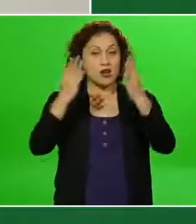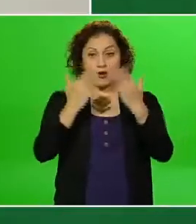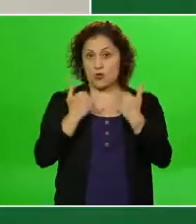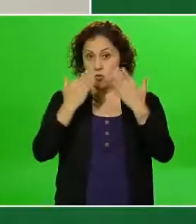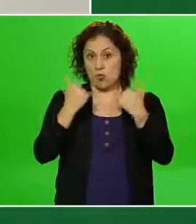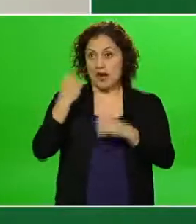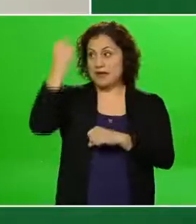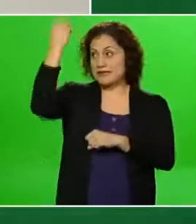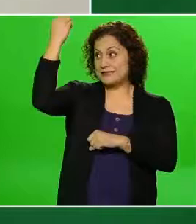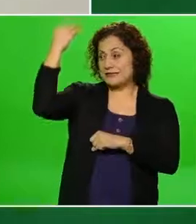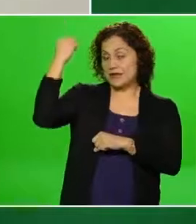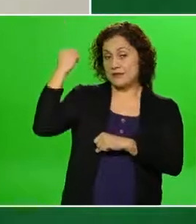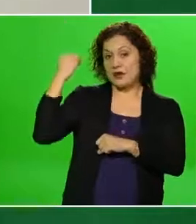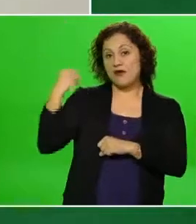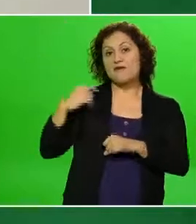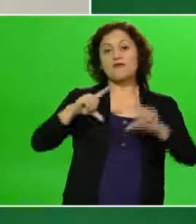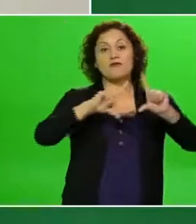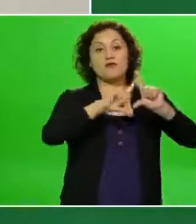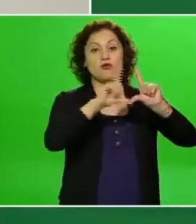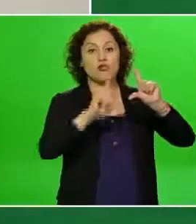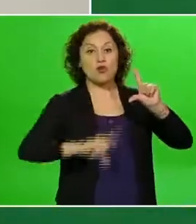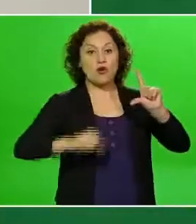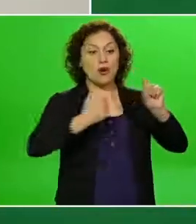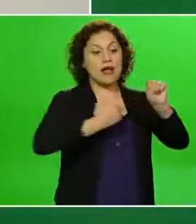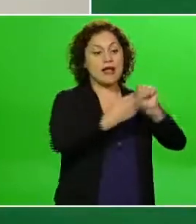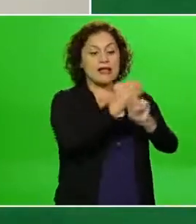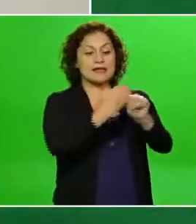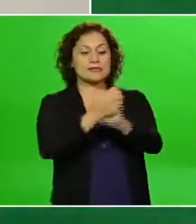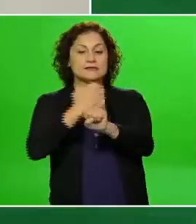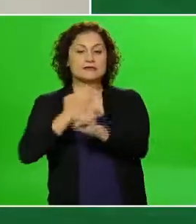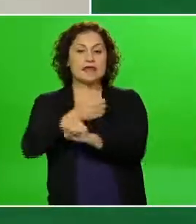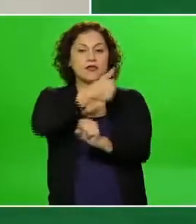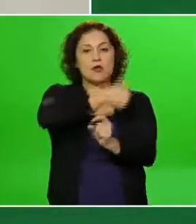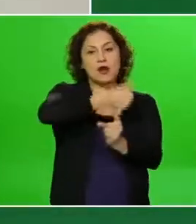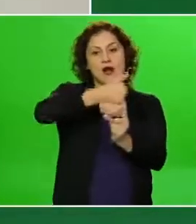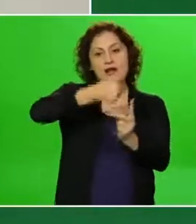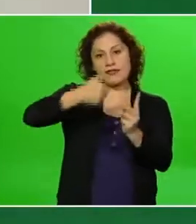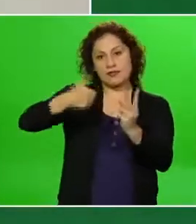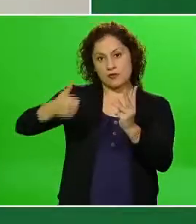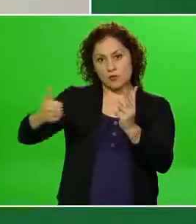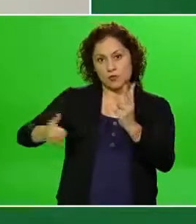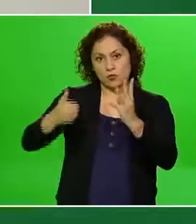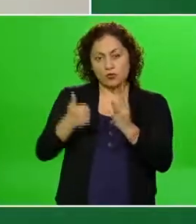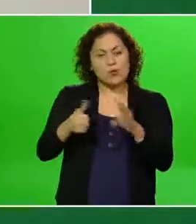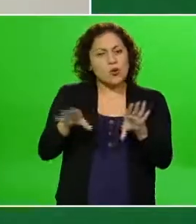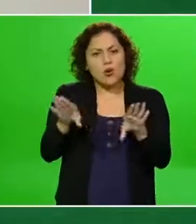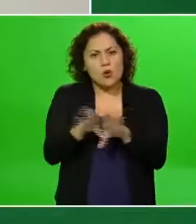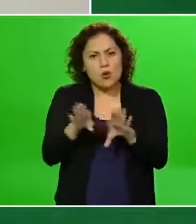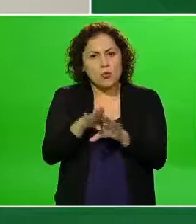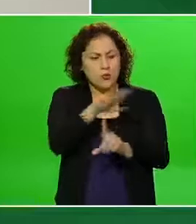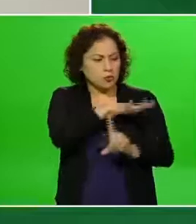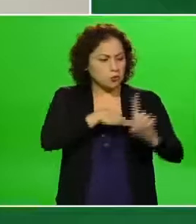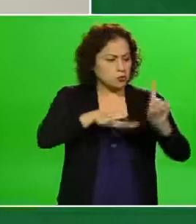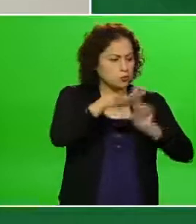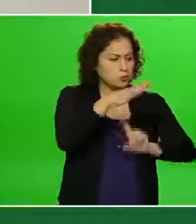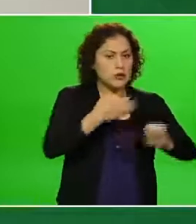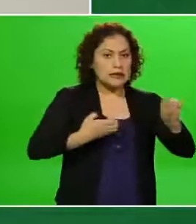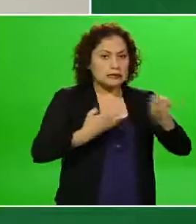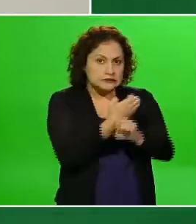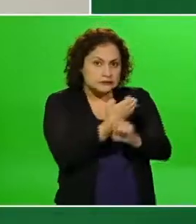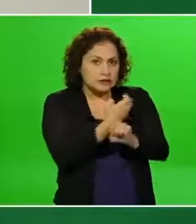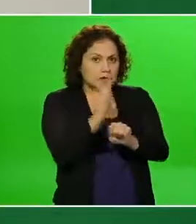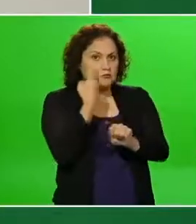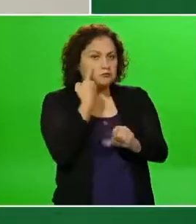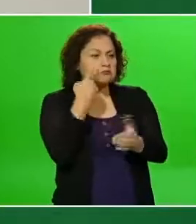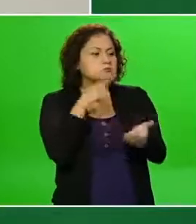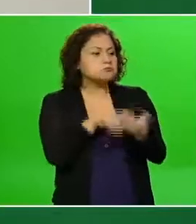para todo el país de un solo golpe, sino que se realiza el análisis de cada uno de los 10 indicadores de cada una de